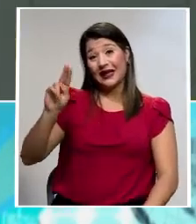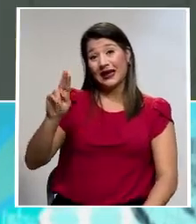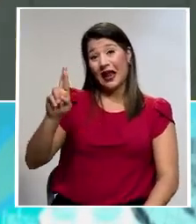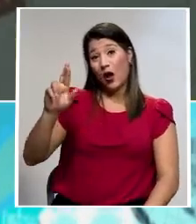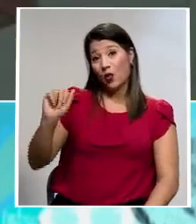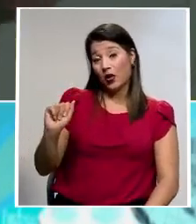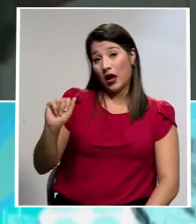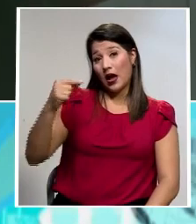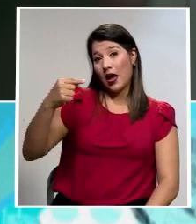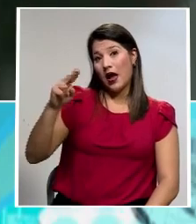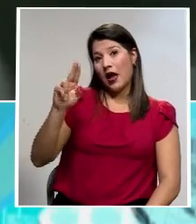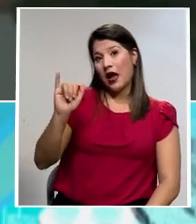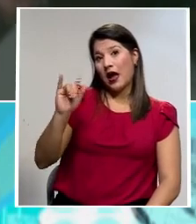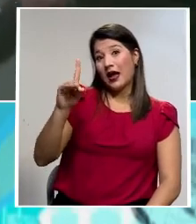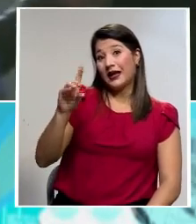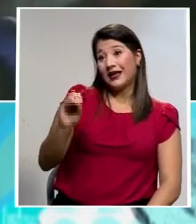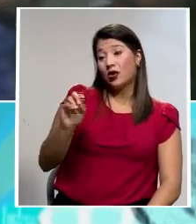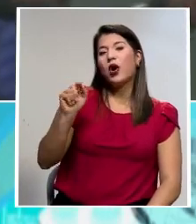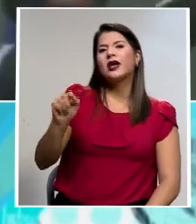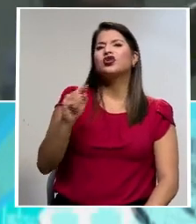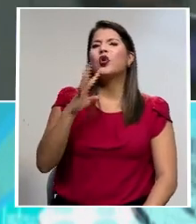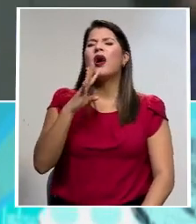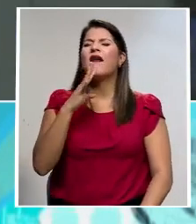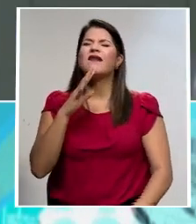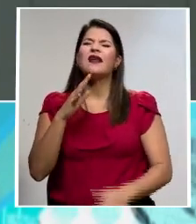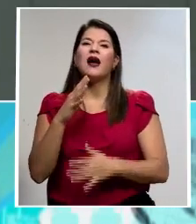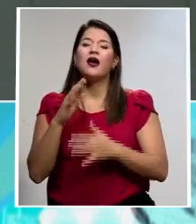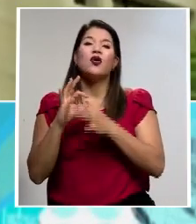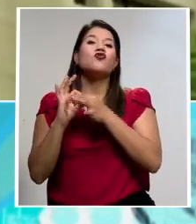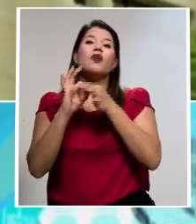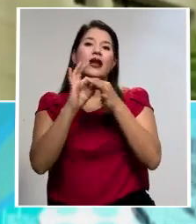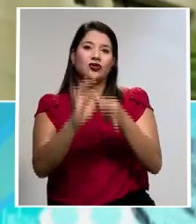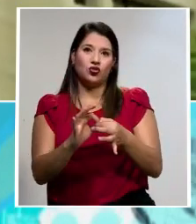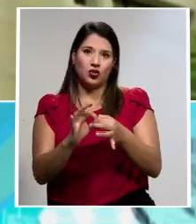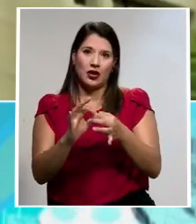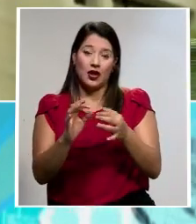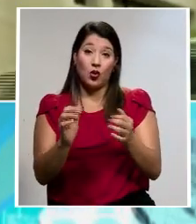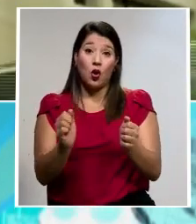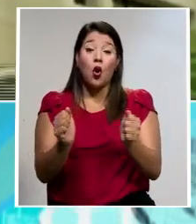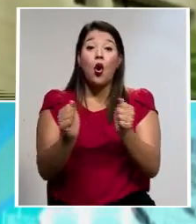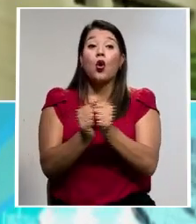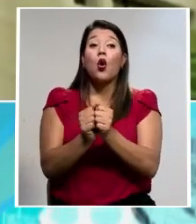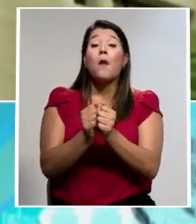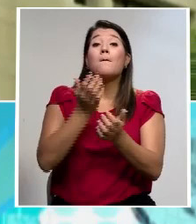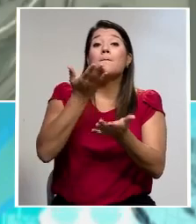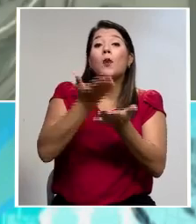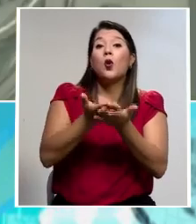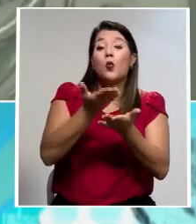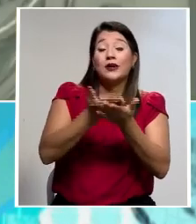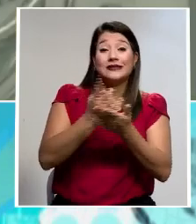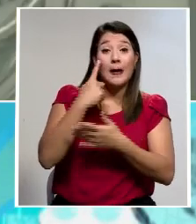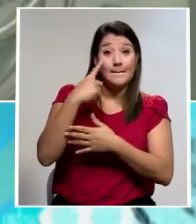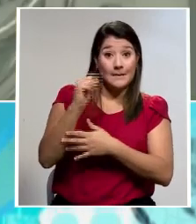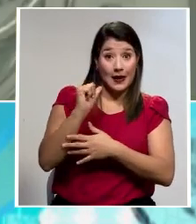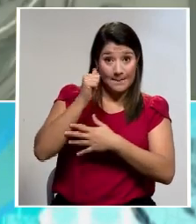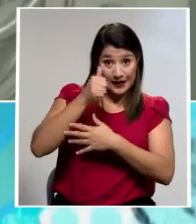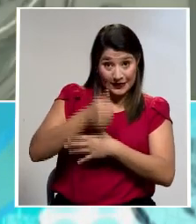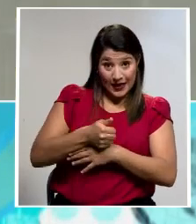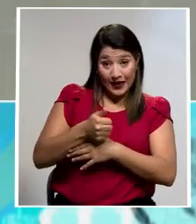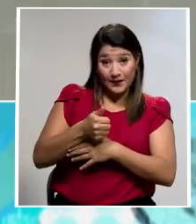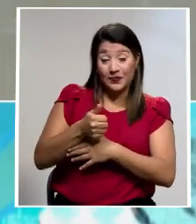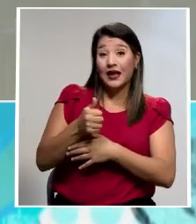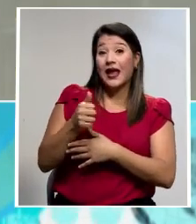hacía referencia a lo que es la moción de censura que se estaba planeando para el día de mañana, que de paso les informamos, la misma